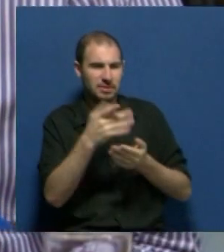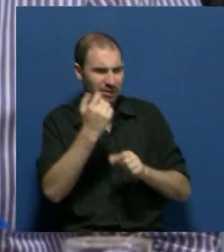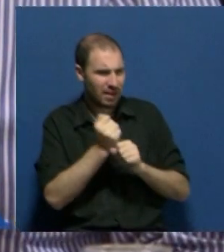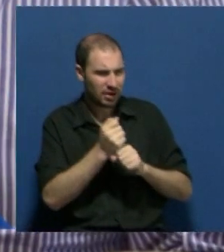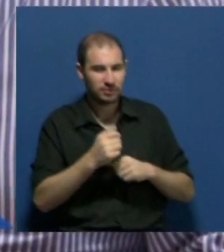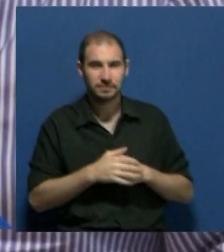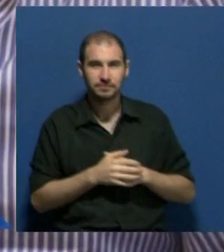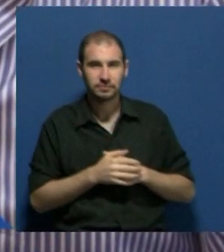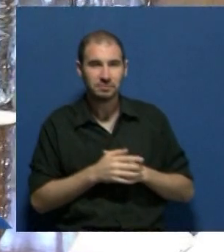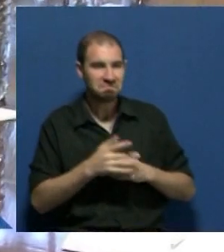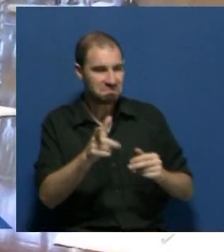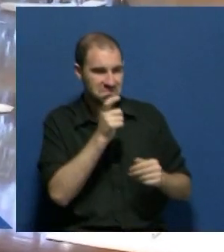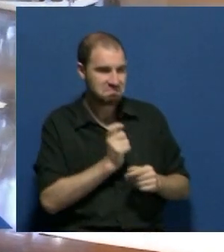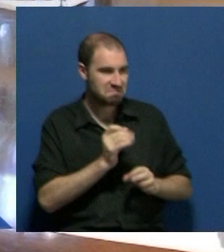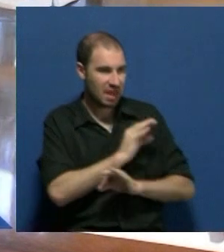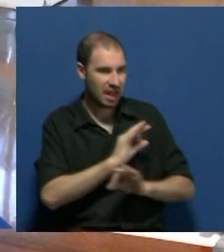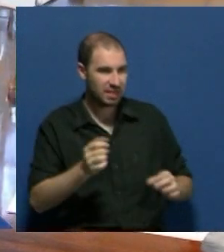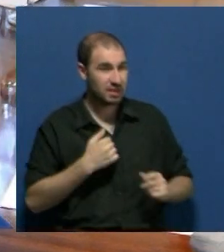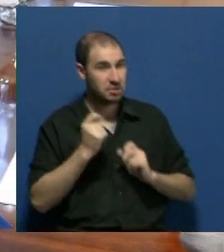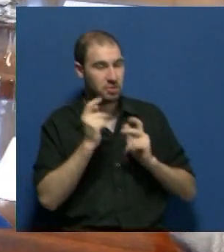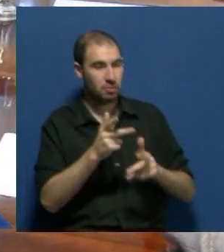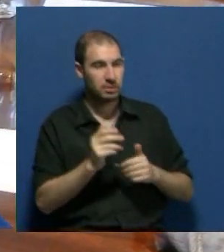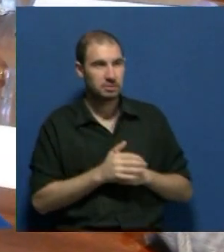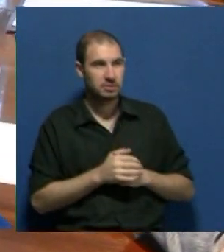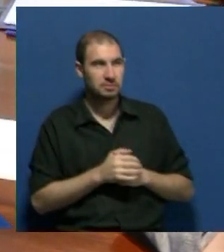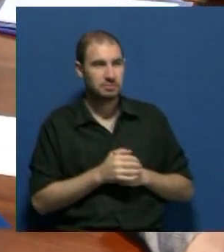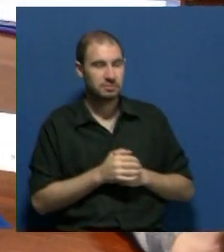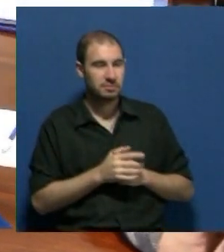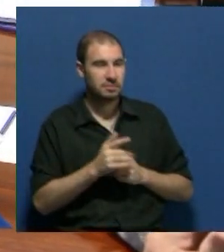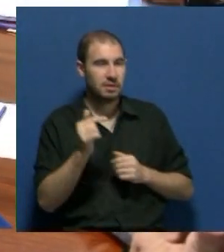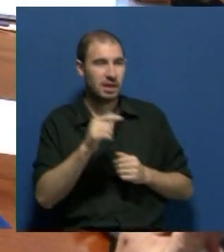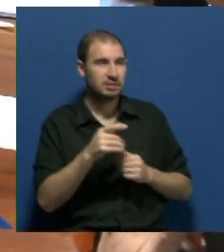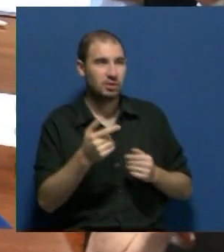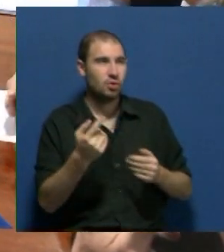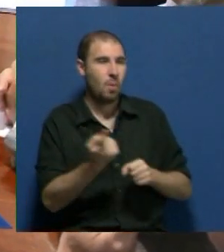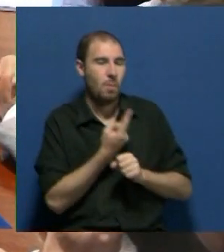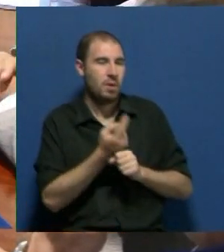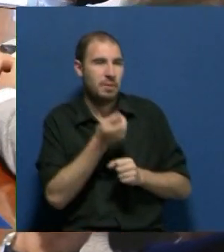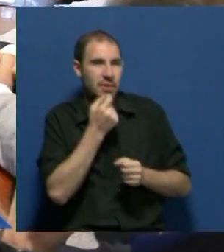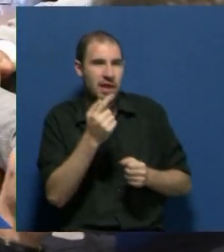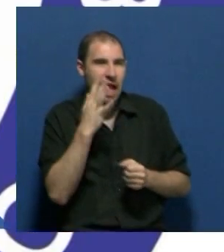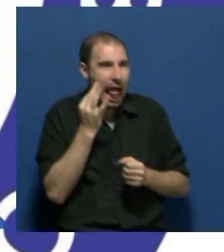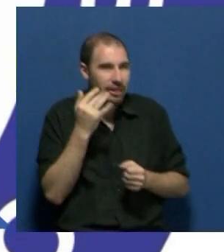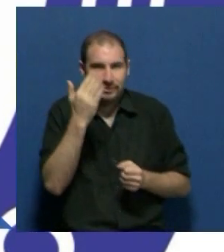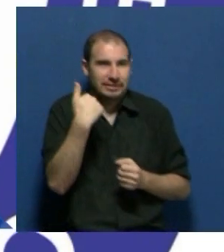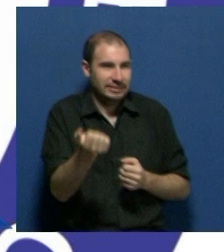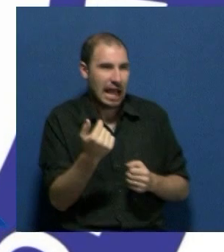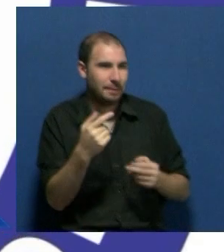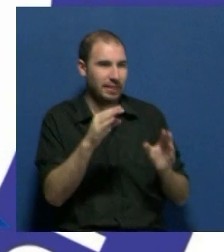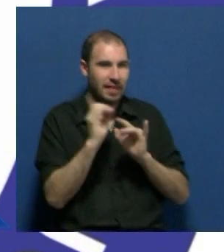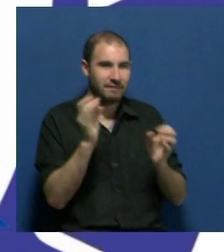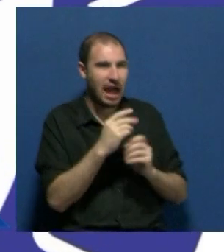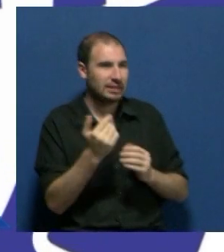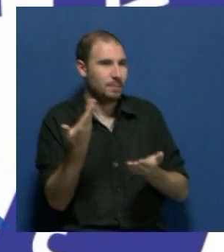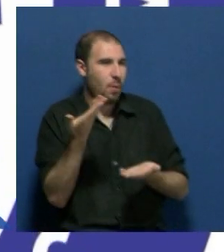empleos. Nada. Por eso digo que no tenía la capacidad por lo menos de llamarlo, de analizarlo, poner